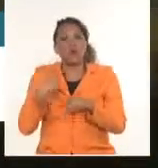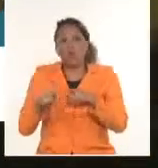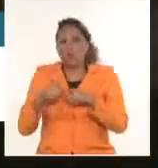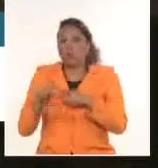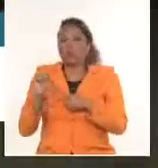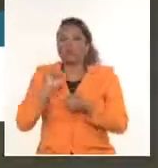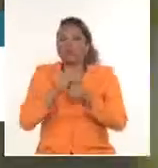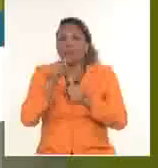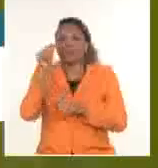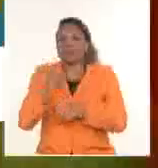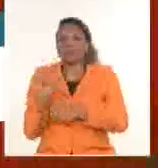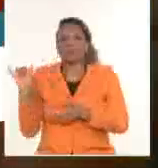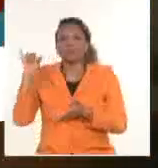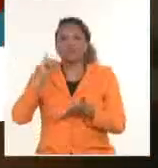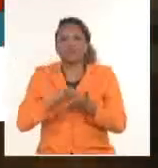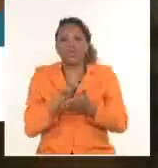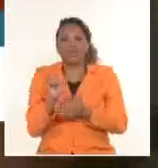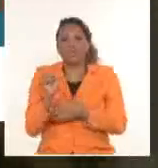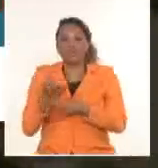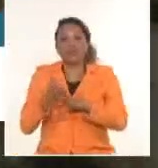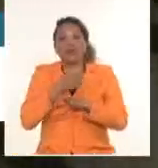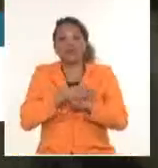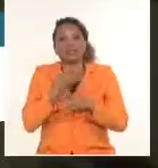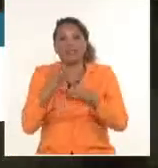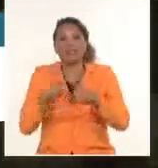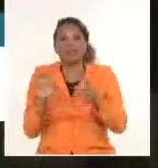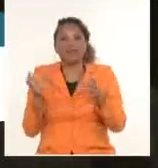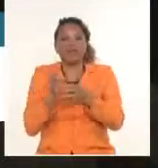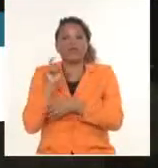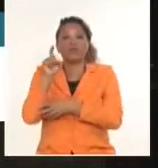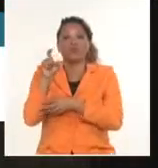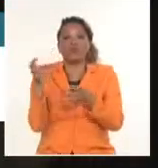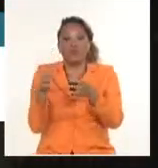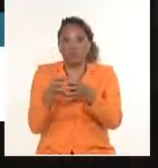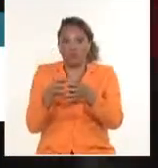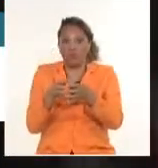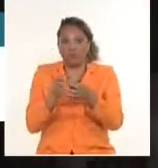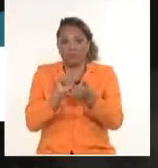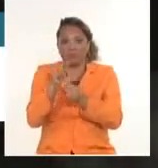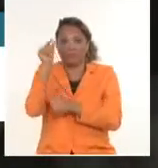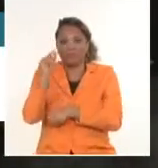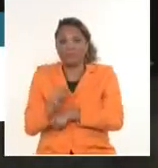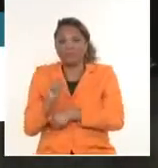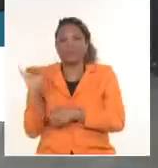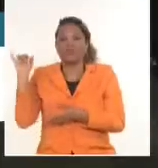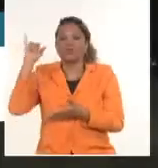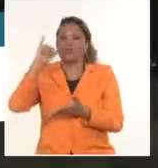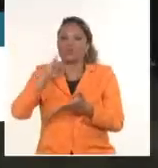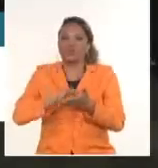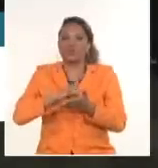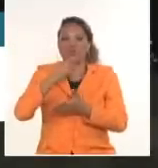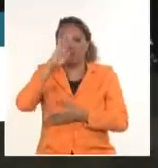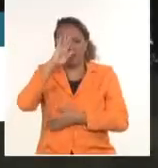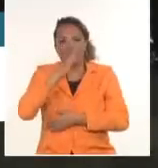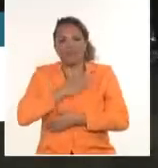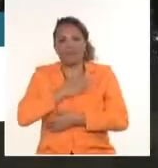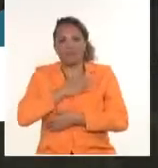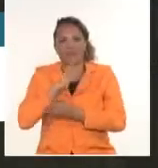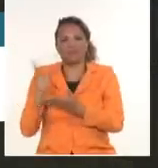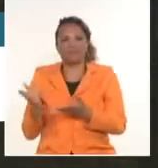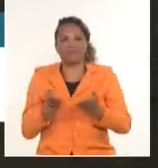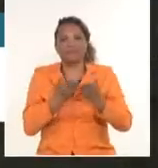en fechas anteriores, pero ya el grueso, el último grupo de la delegación cubana, pues acaba de hacer entrada ya a nuestro